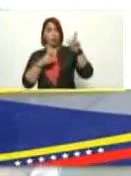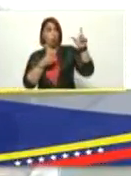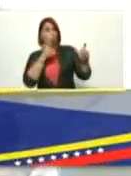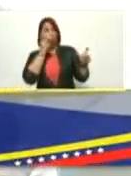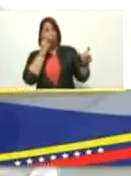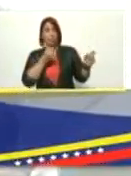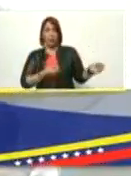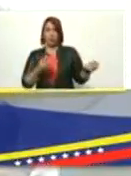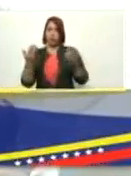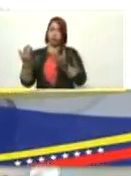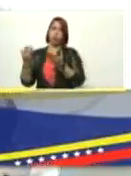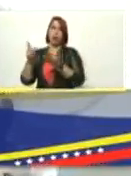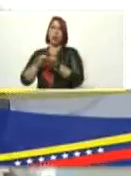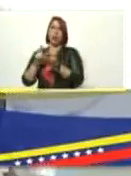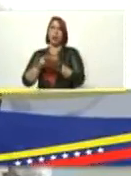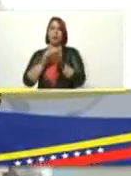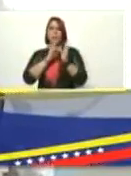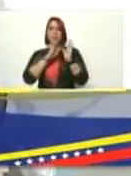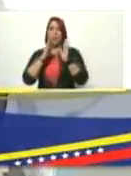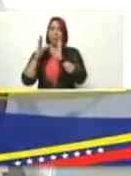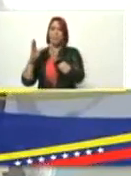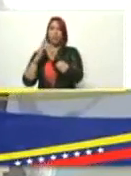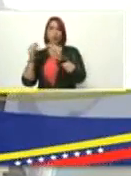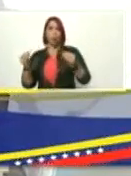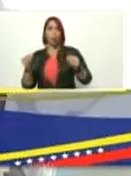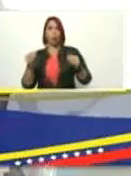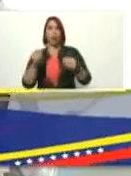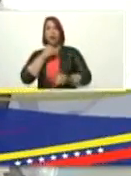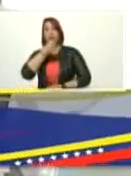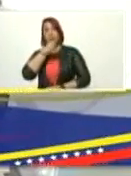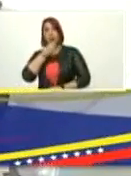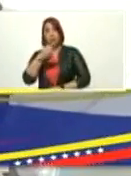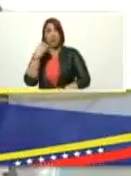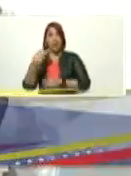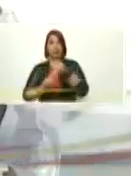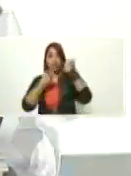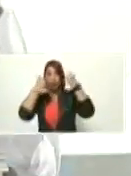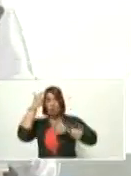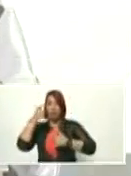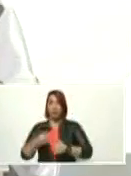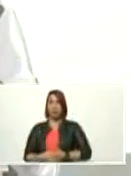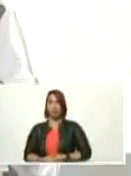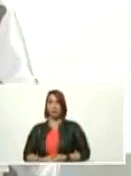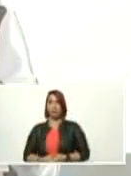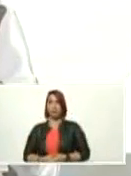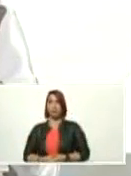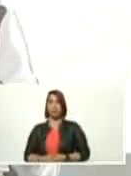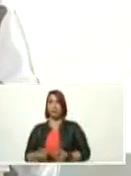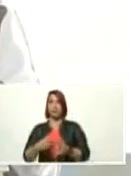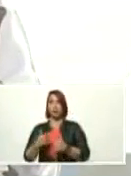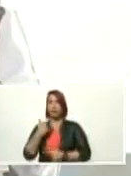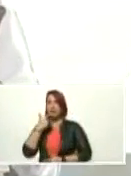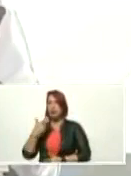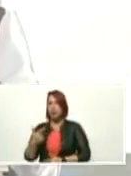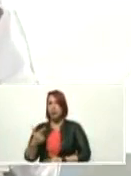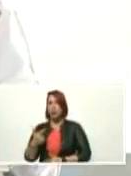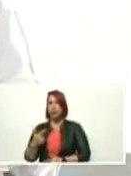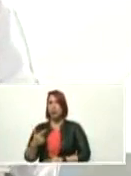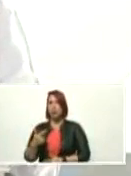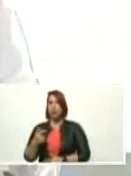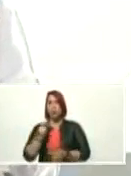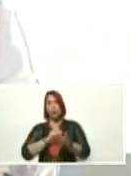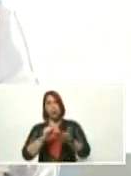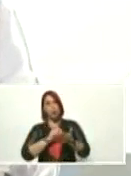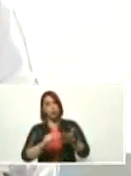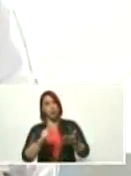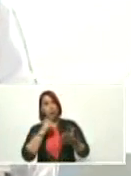libro que recopila todas las entrevistas que José Vicente le hizo al comandante Chávez, y le dijo en la nota que le